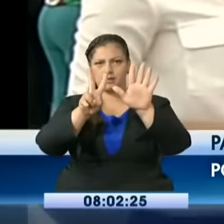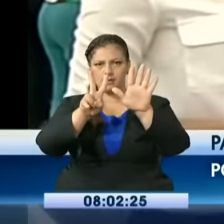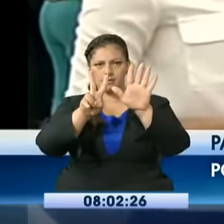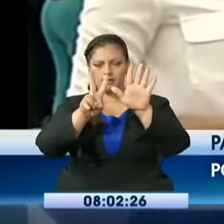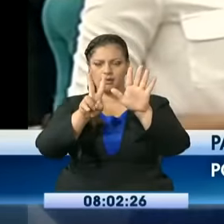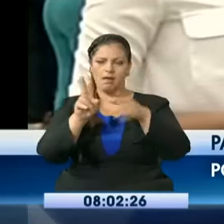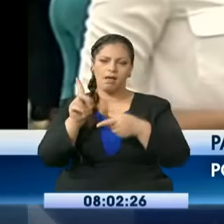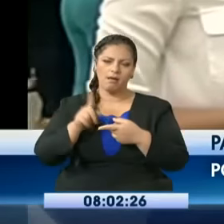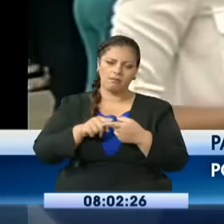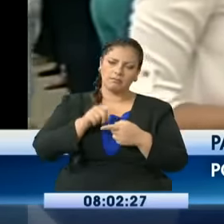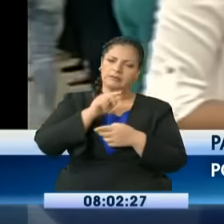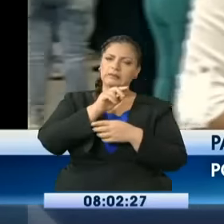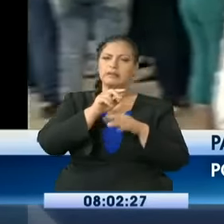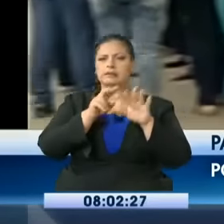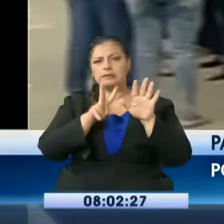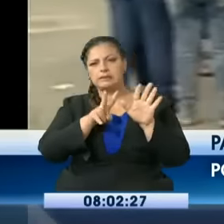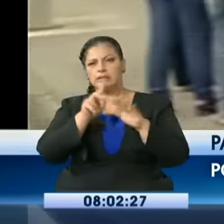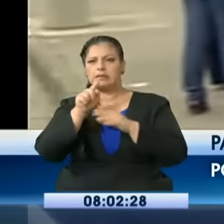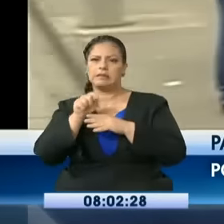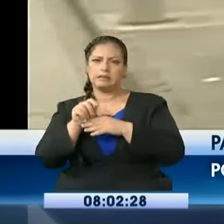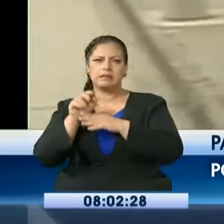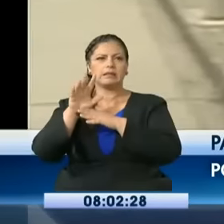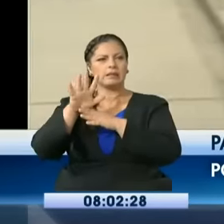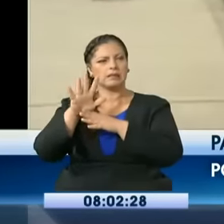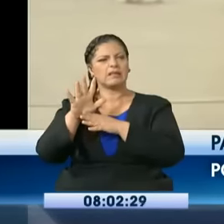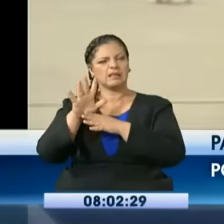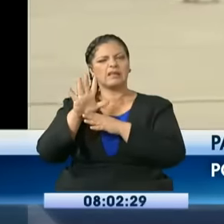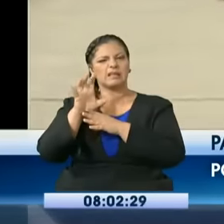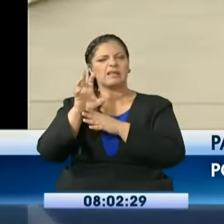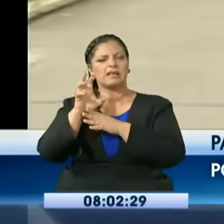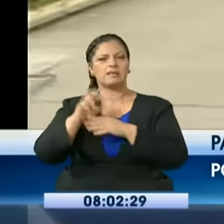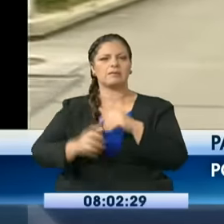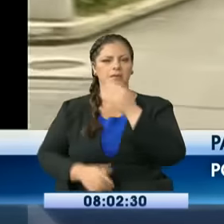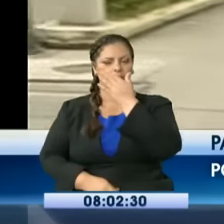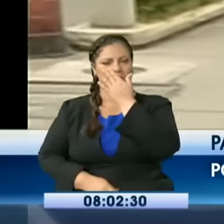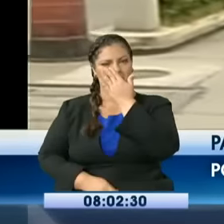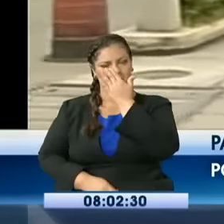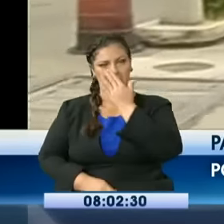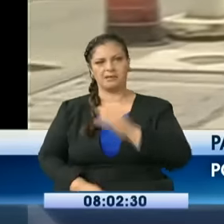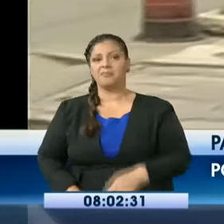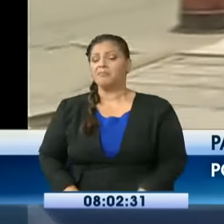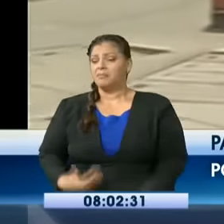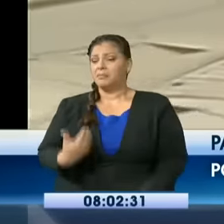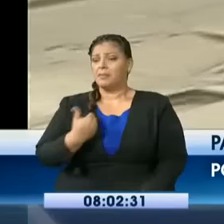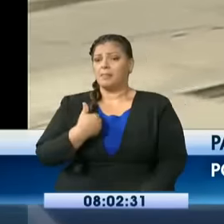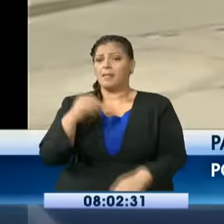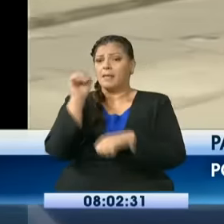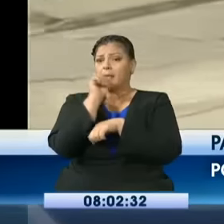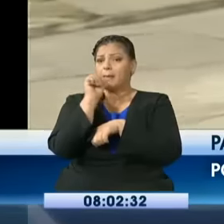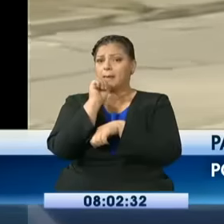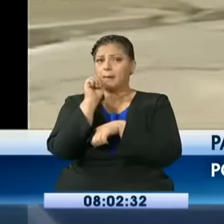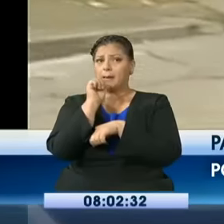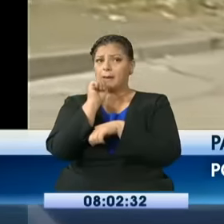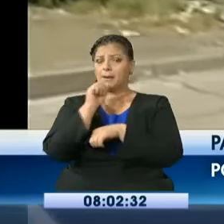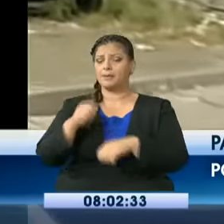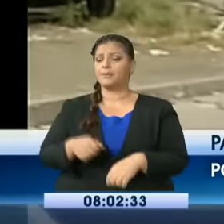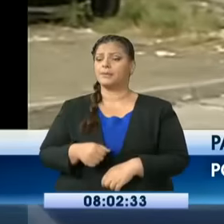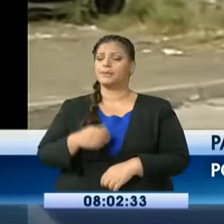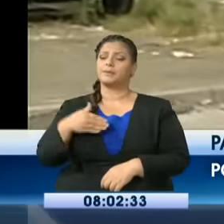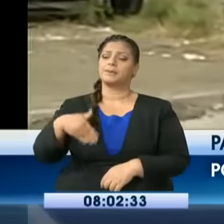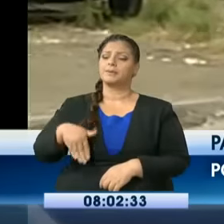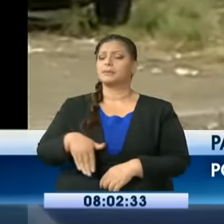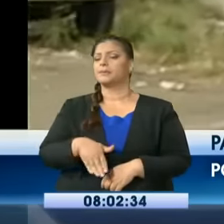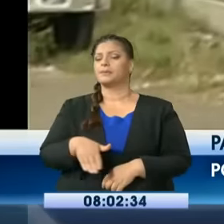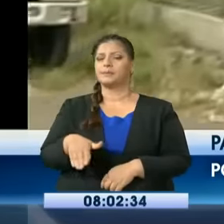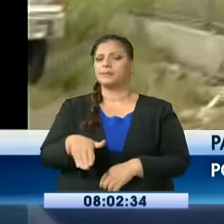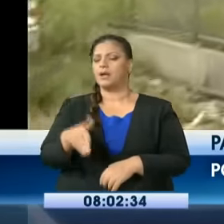que podemos traerlos, al traerlos y estacionar en esta, aquí en este supuesto estacionamiento, se nos dificulta de aquí estacionar